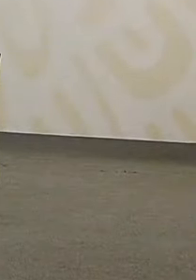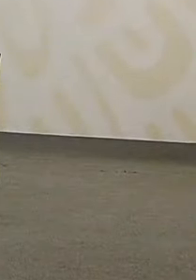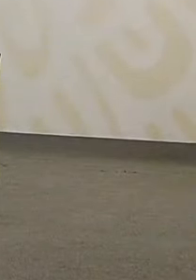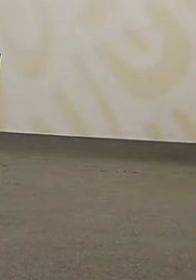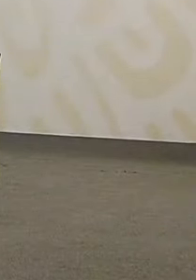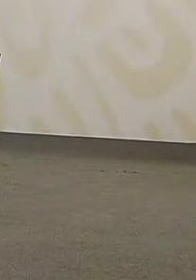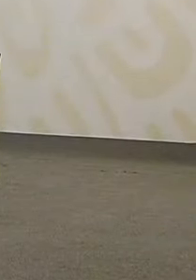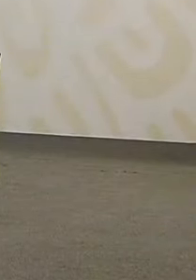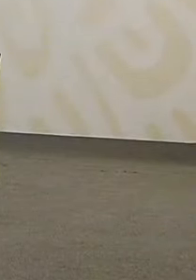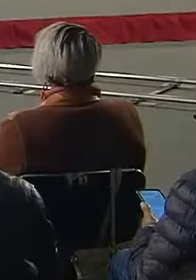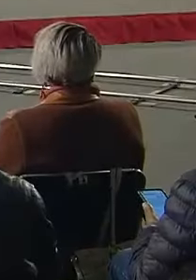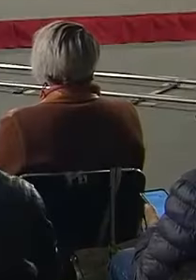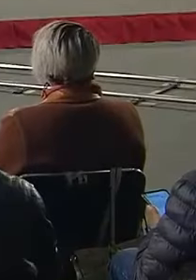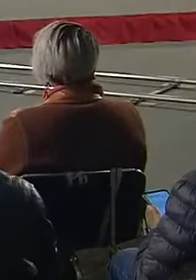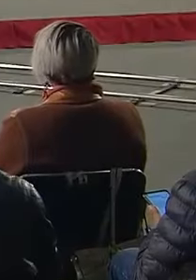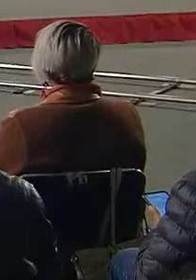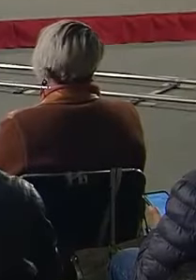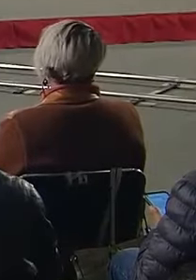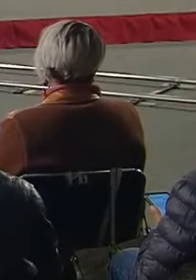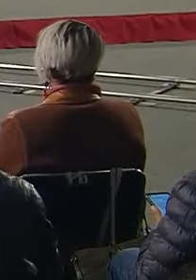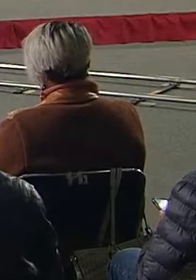Ánimo, ánimo.